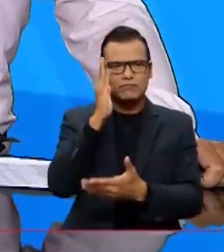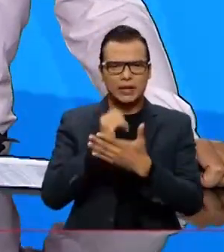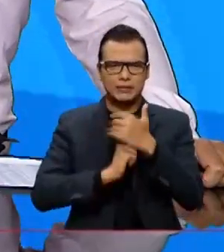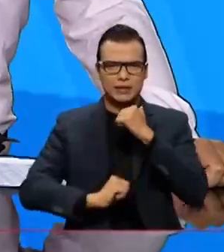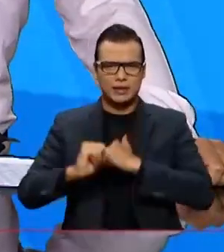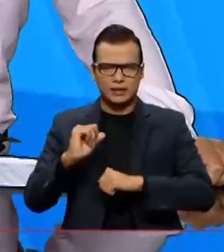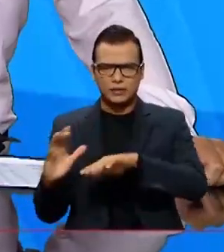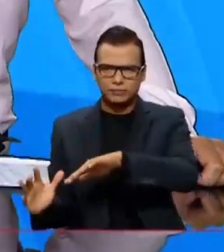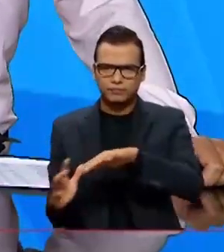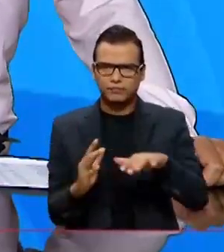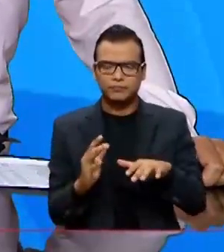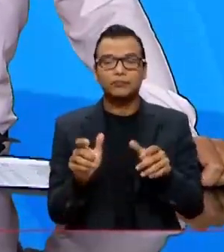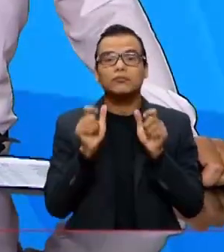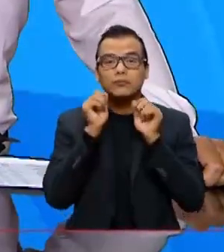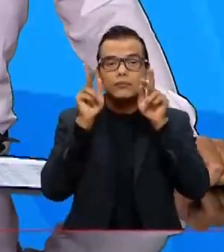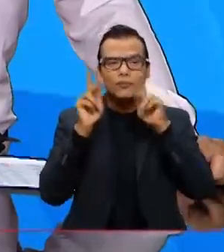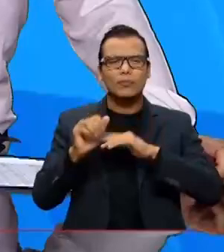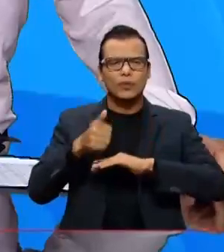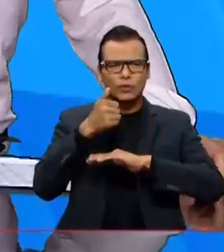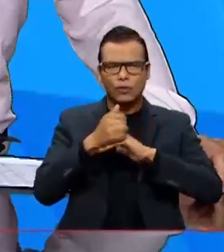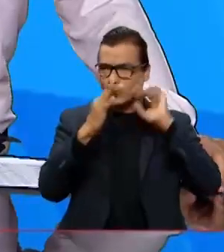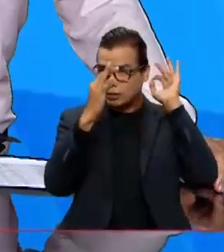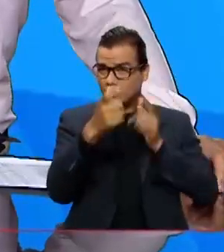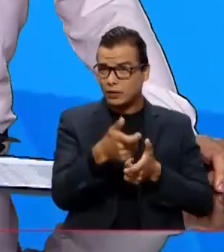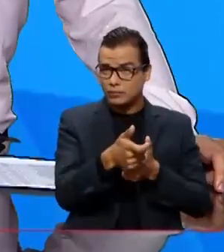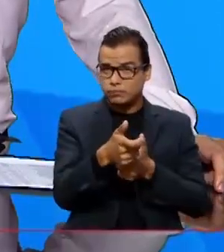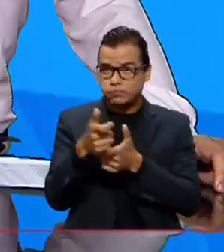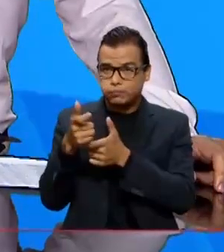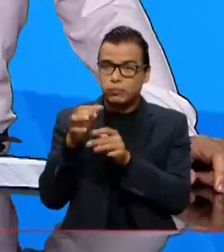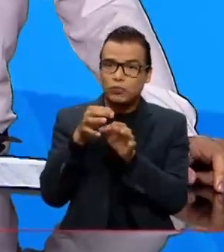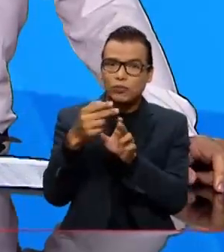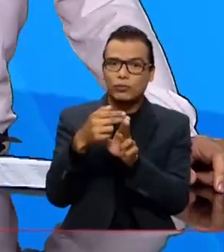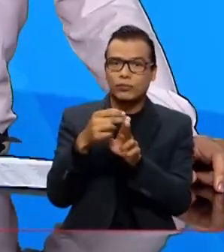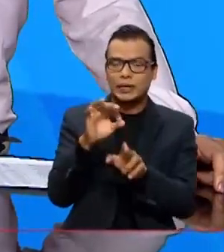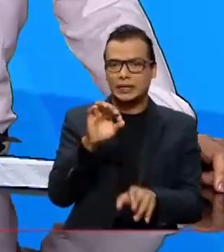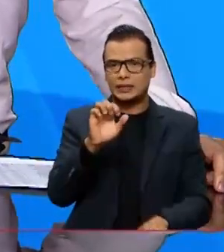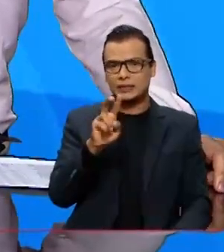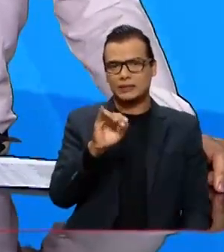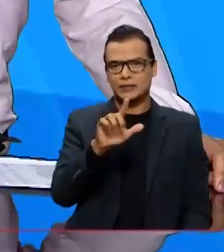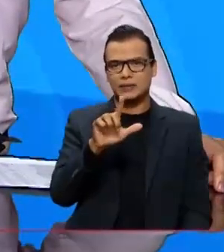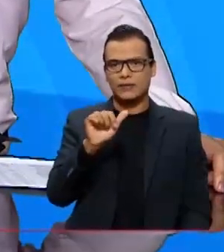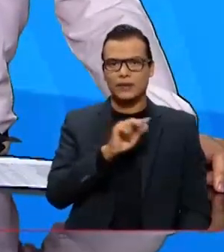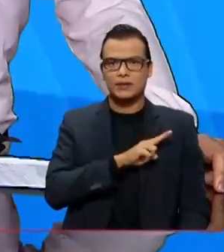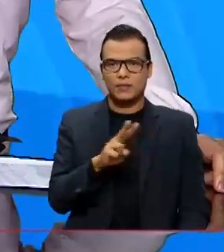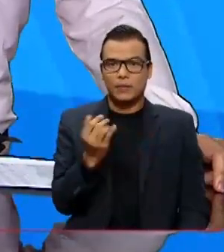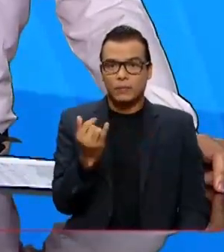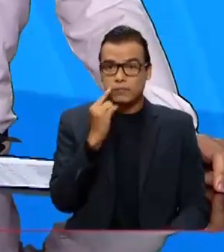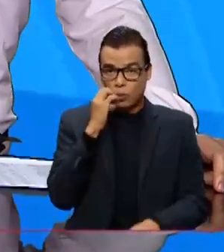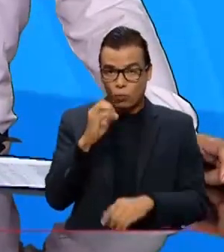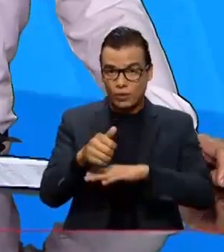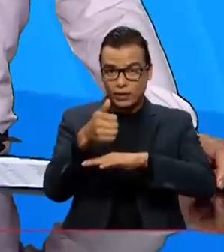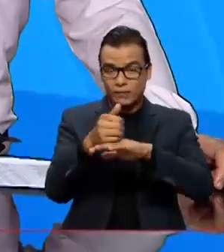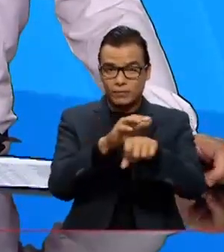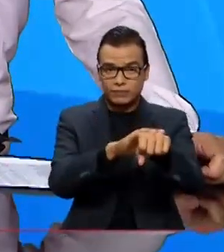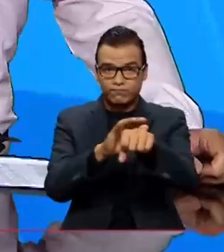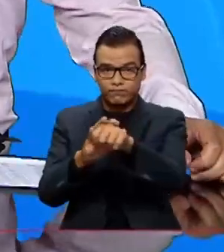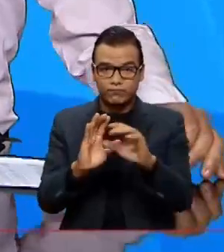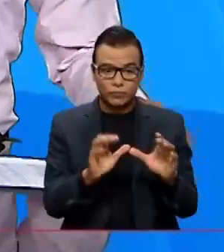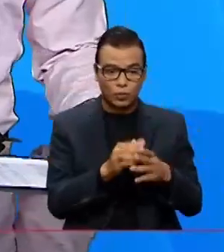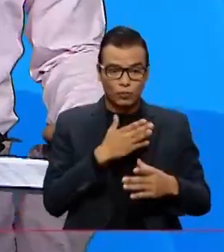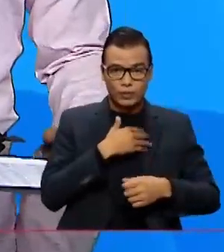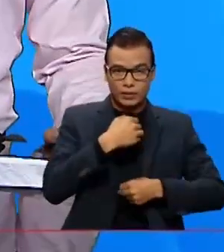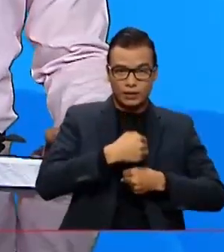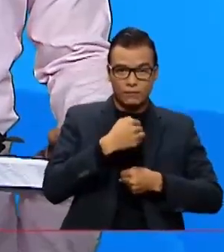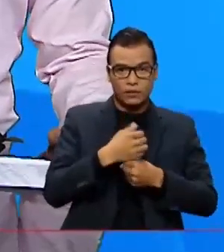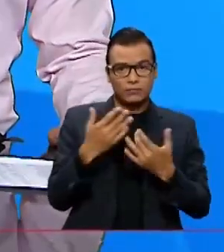El comandante del Cuerpo de Bomberos del municipio de Sevilla, Valle del Cauca, denunció que sus voluntarios están siendo